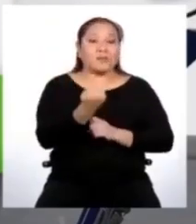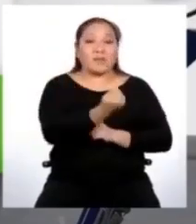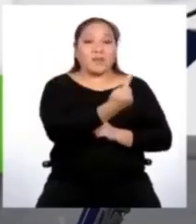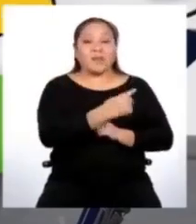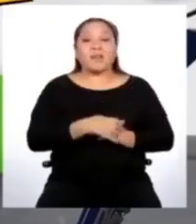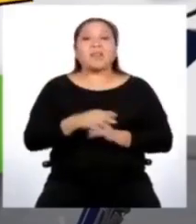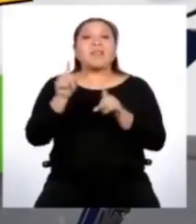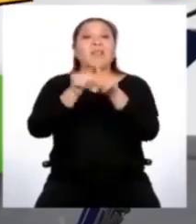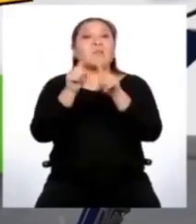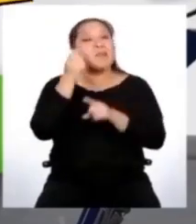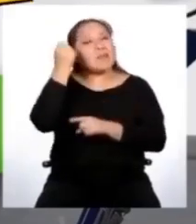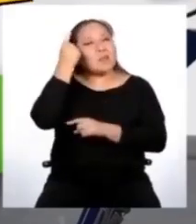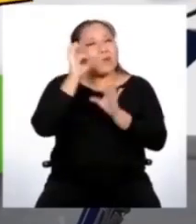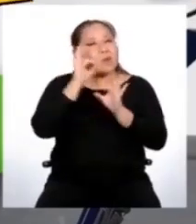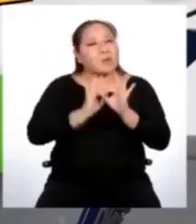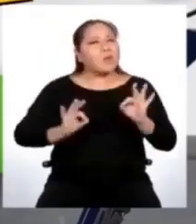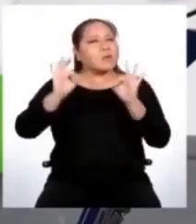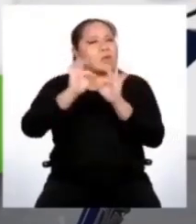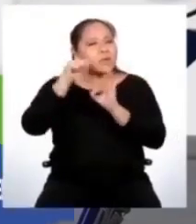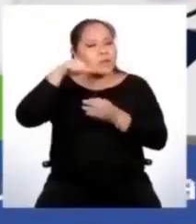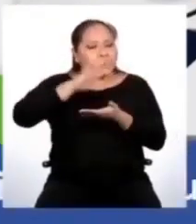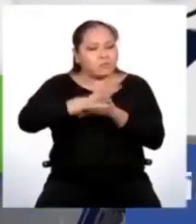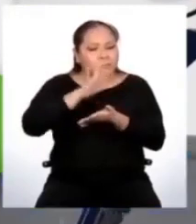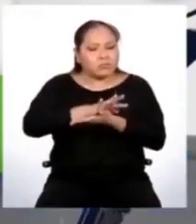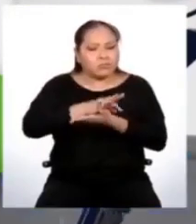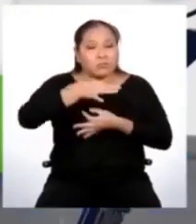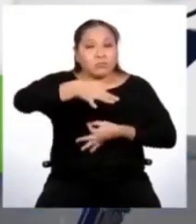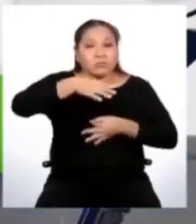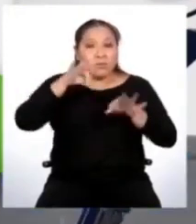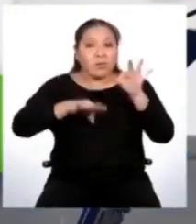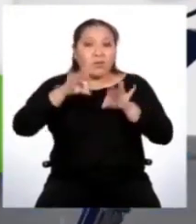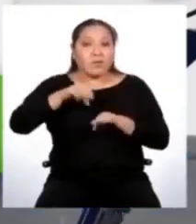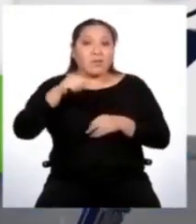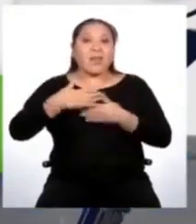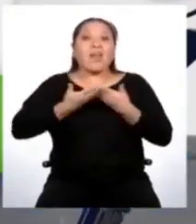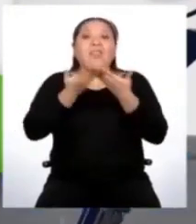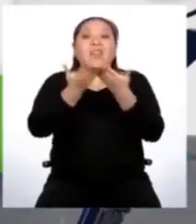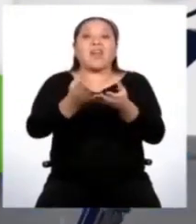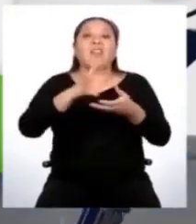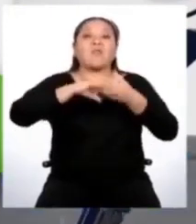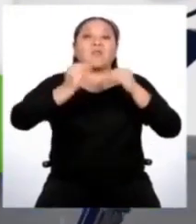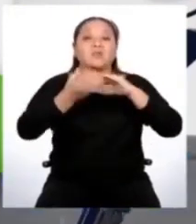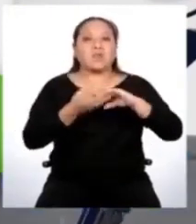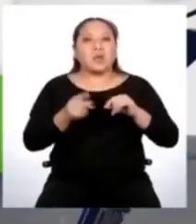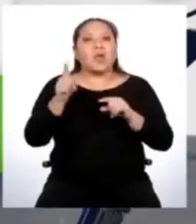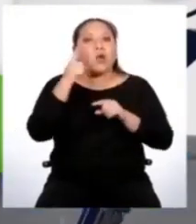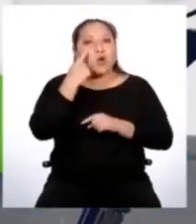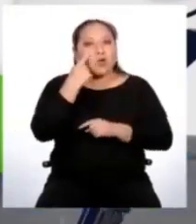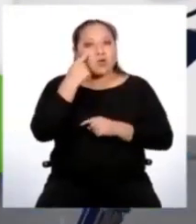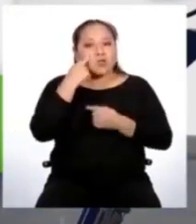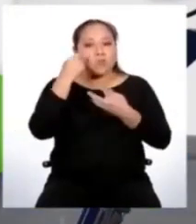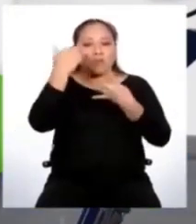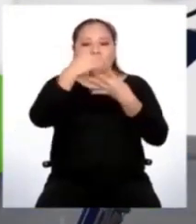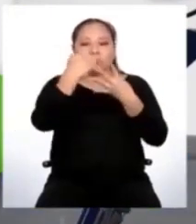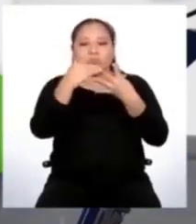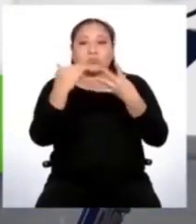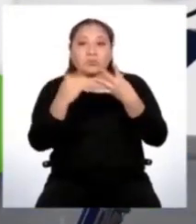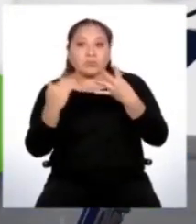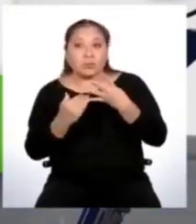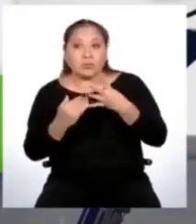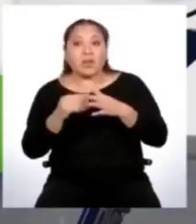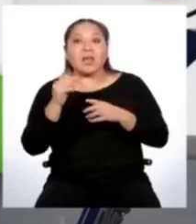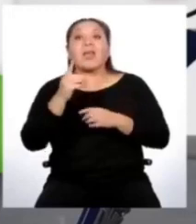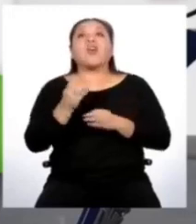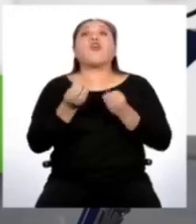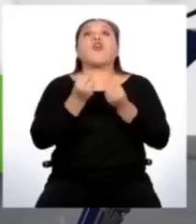importante realizar un libreto para contar una historia. También conocimos los elementos que no deben faltar en él y cómo los diálogos van